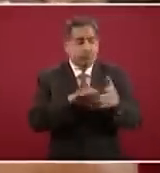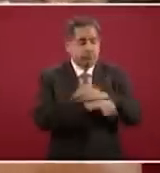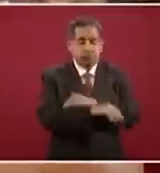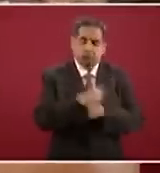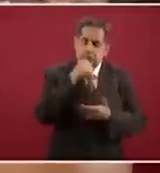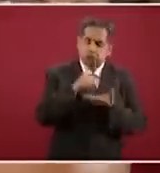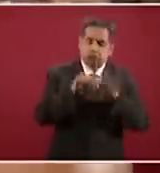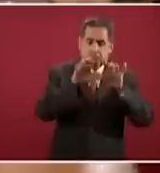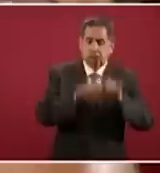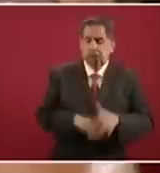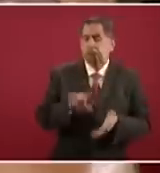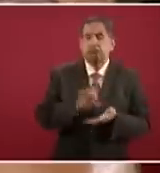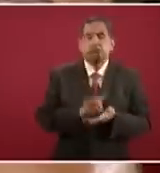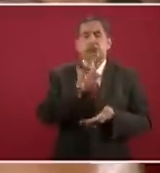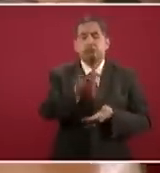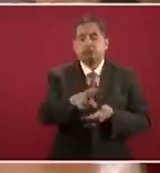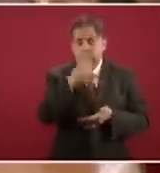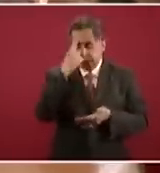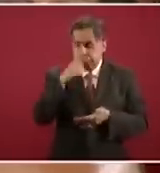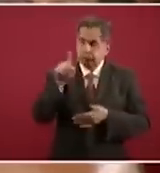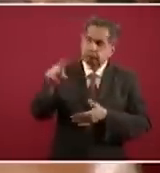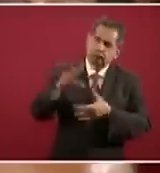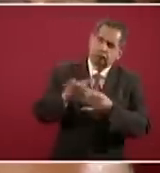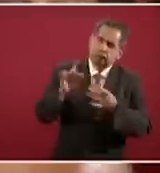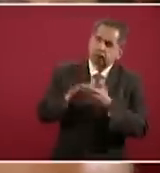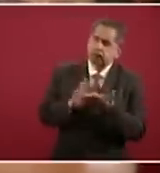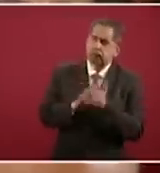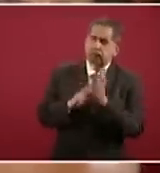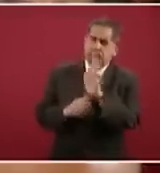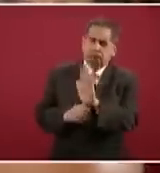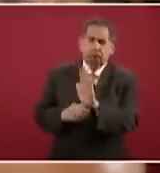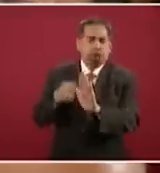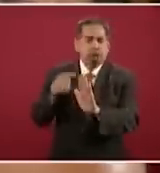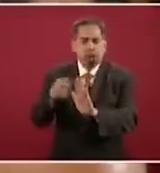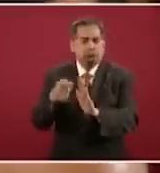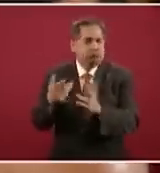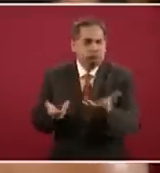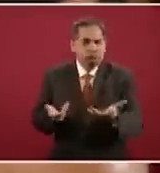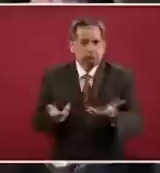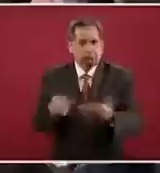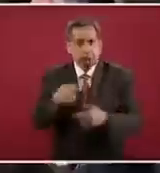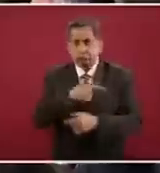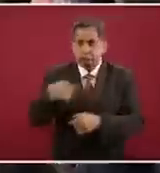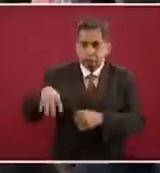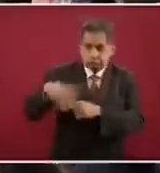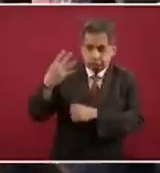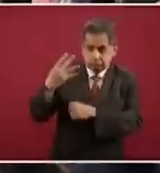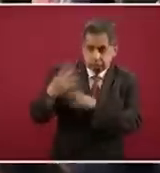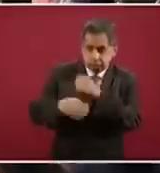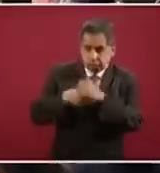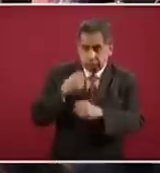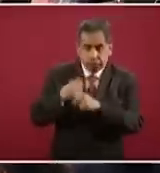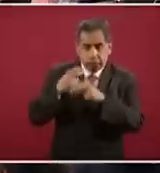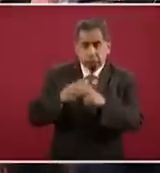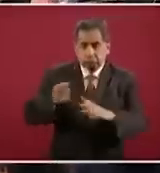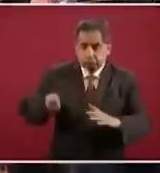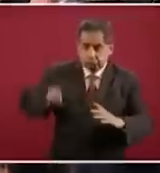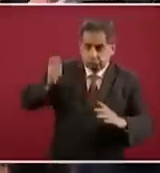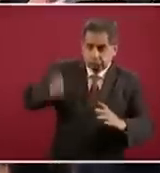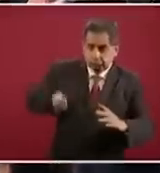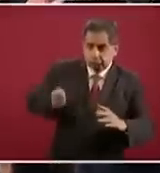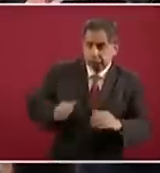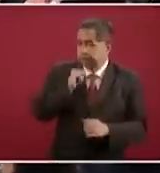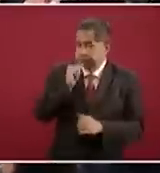carta a un medio de comunicación para hacer presente su caso, puesto que lleva 14 años sin sentencia.